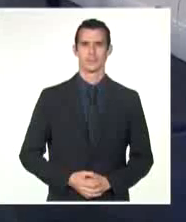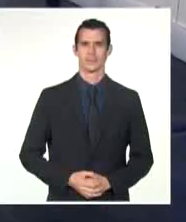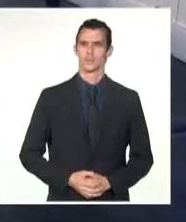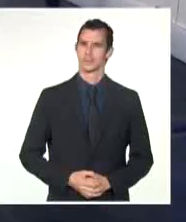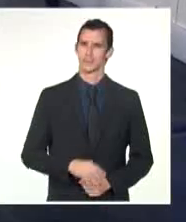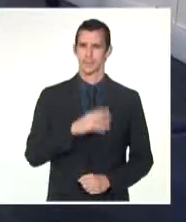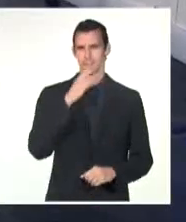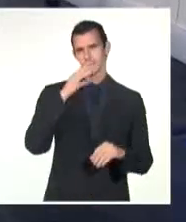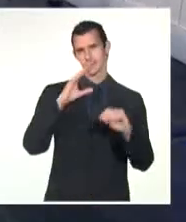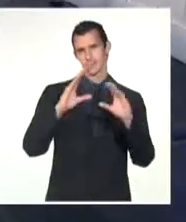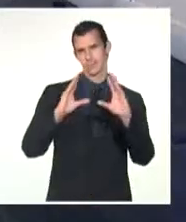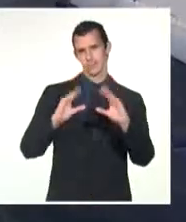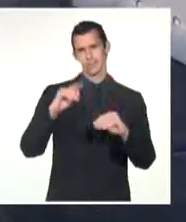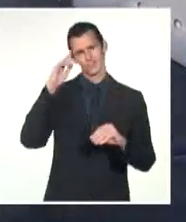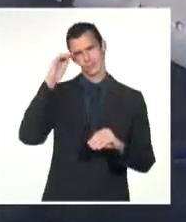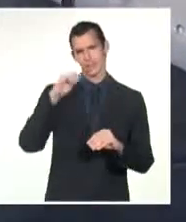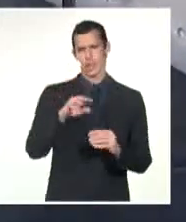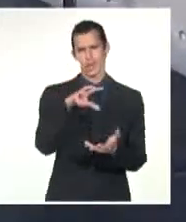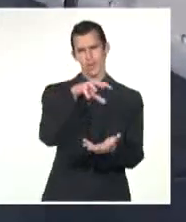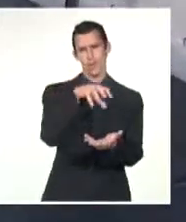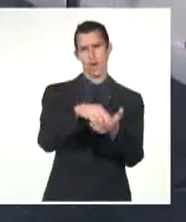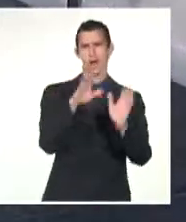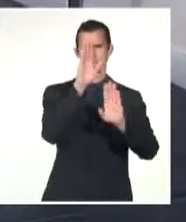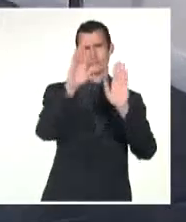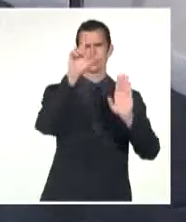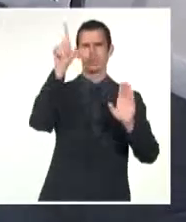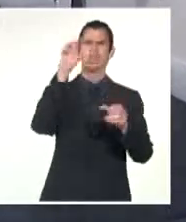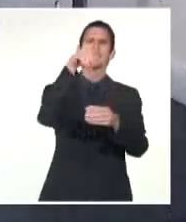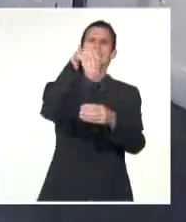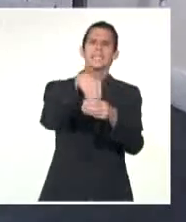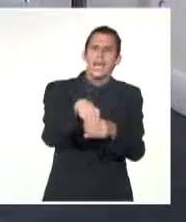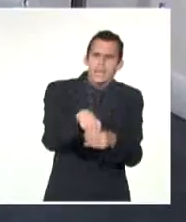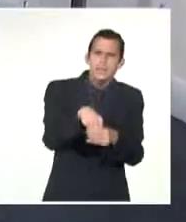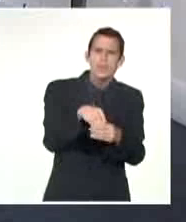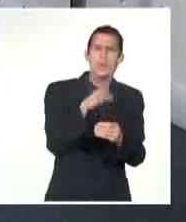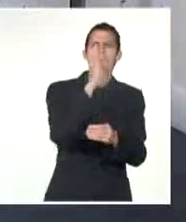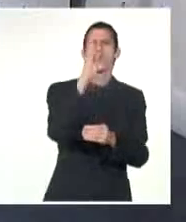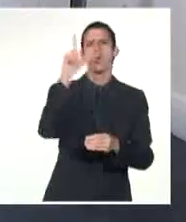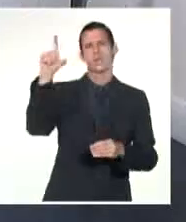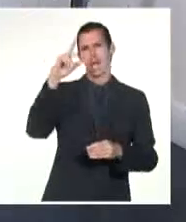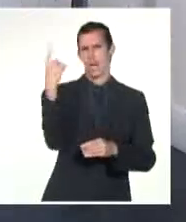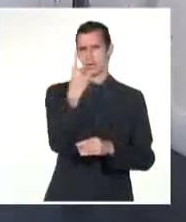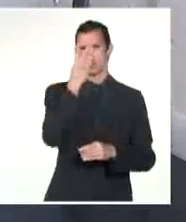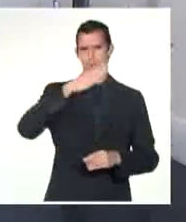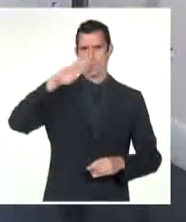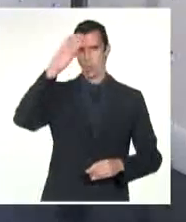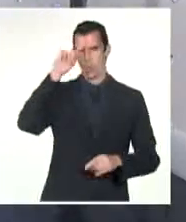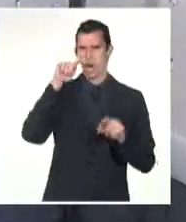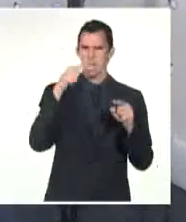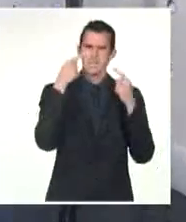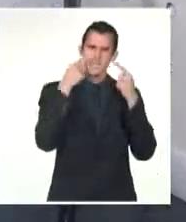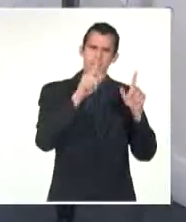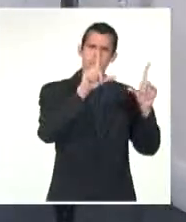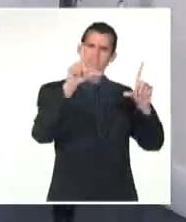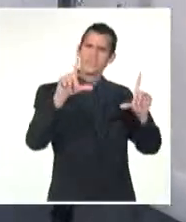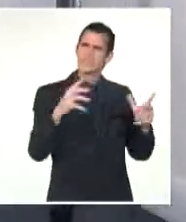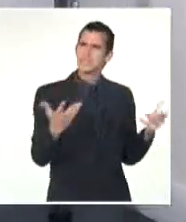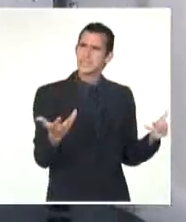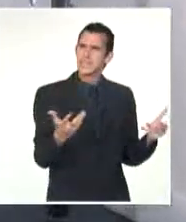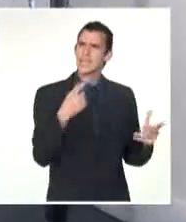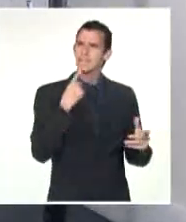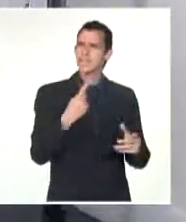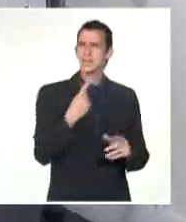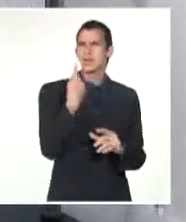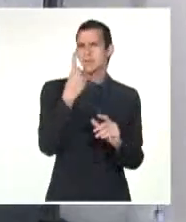Buenas noches. La galería El Reino de este Mundo de la Biblioteca Nacional de Cuba exhibe la exposición titulada Un poco de